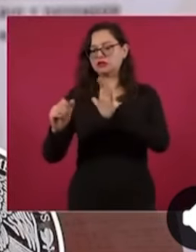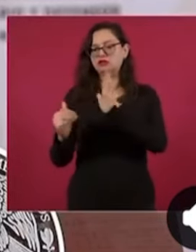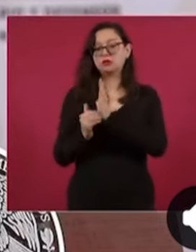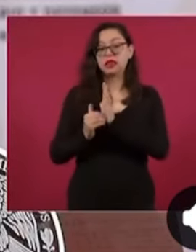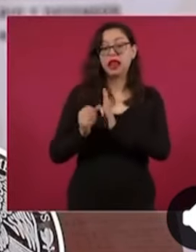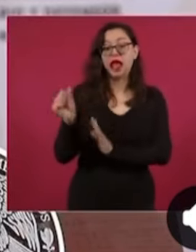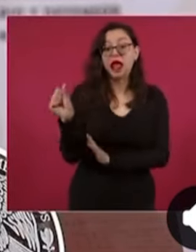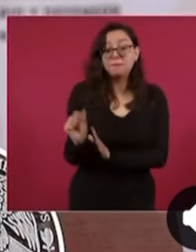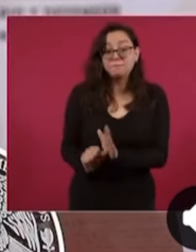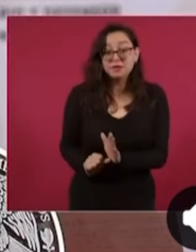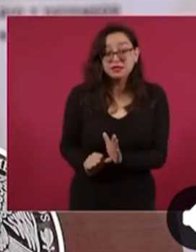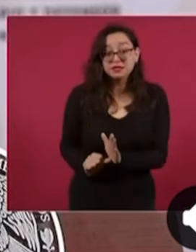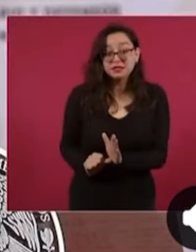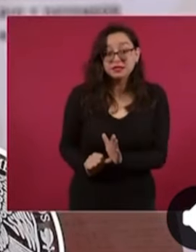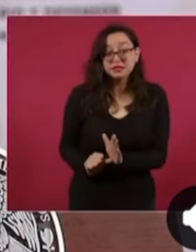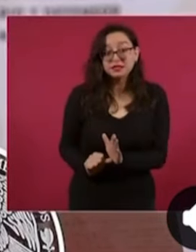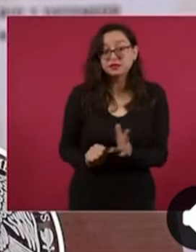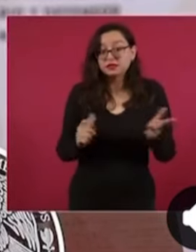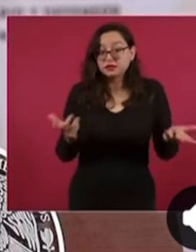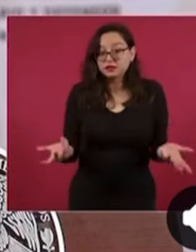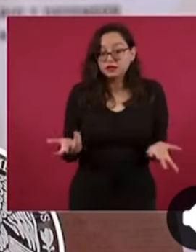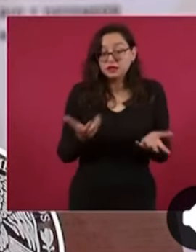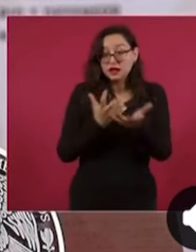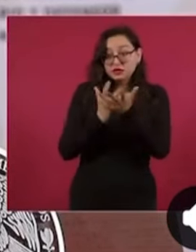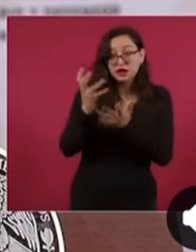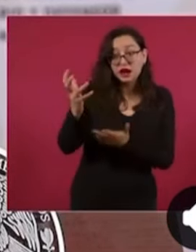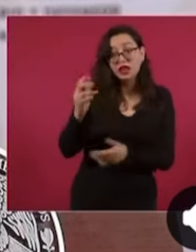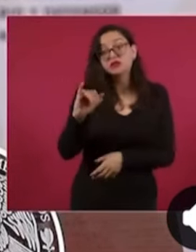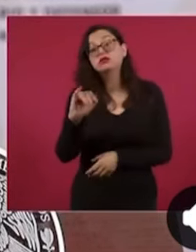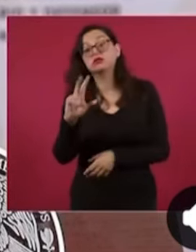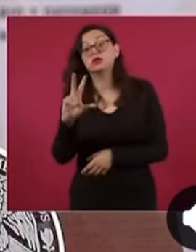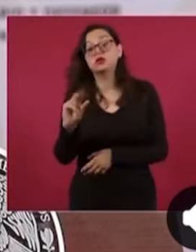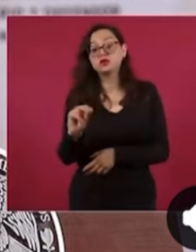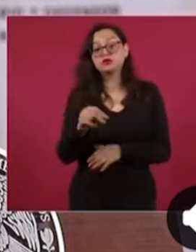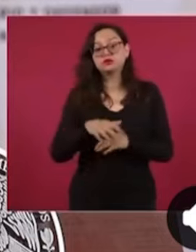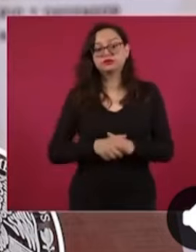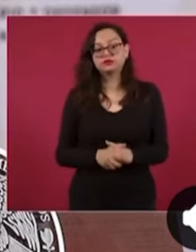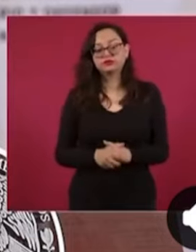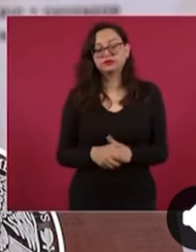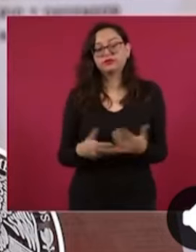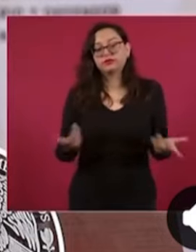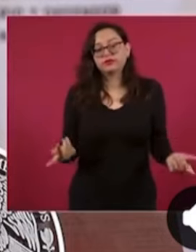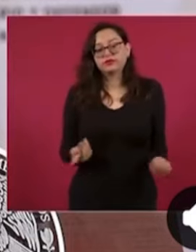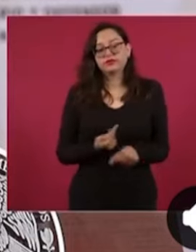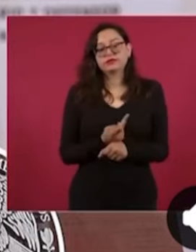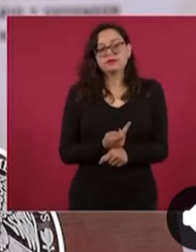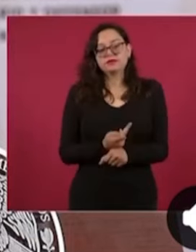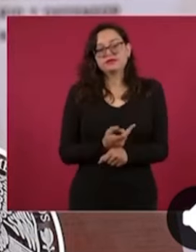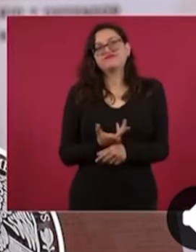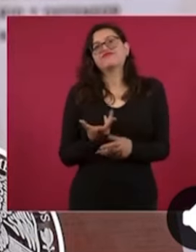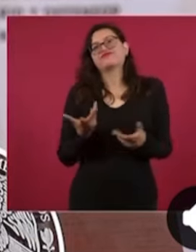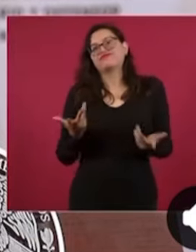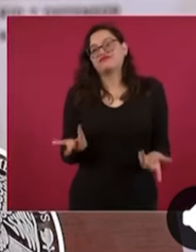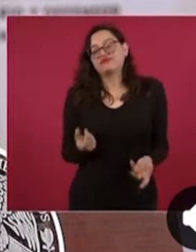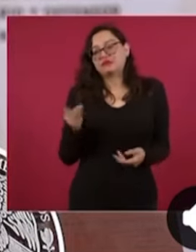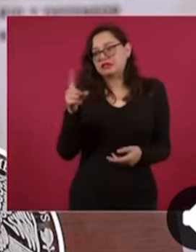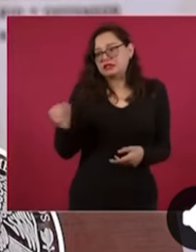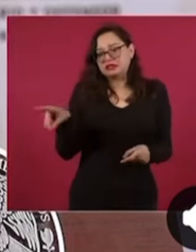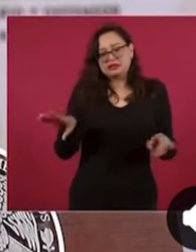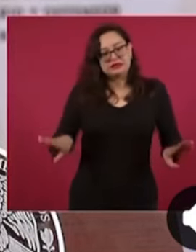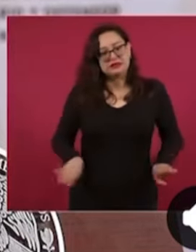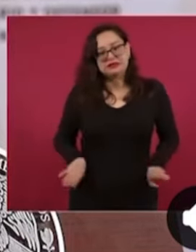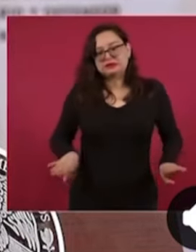excesivo. Miren, lo que llama la atención aquí es la incongruencia. Se la han pasado hasta la saciedad diciendo